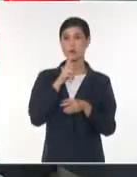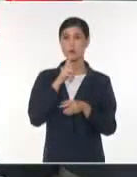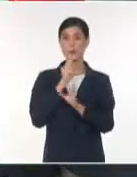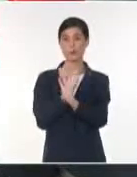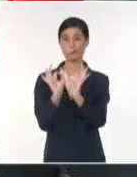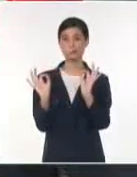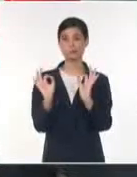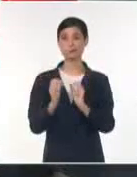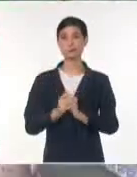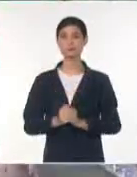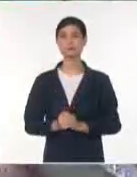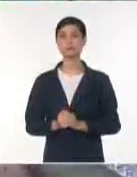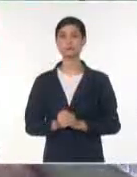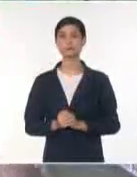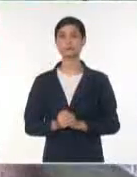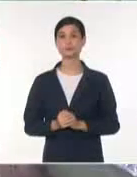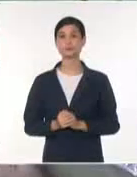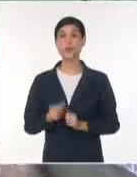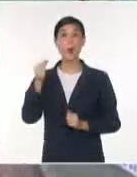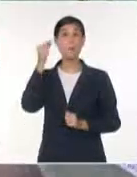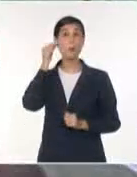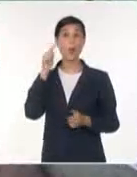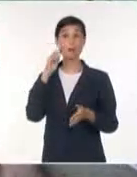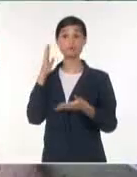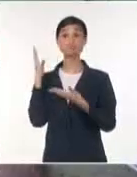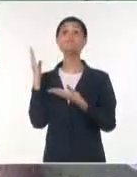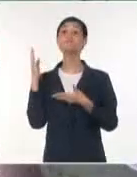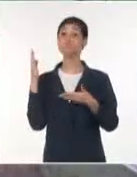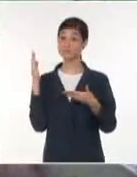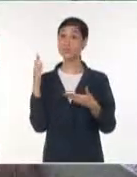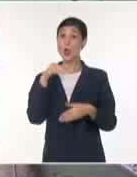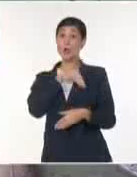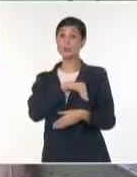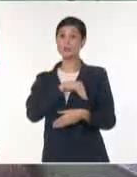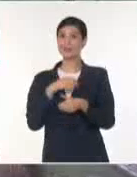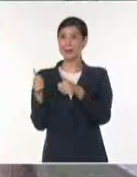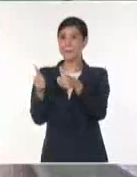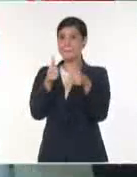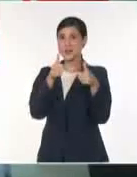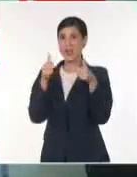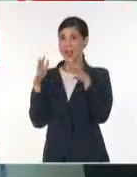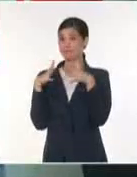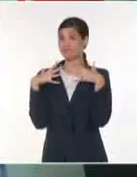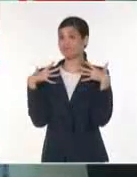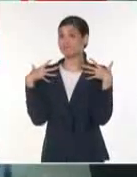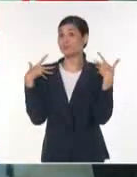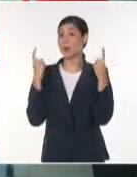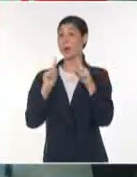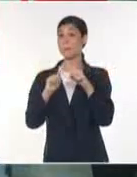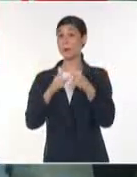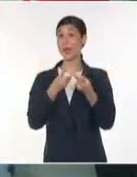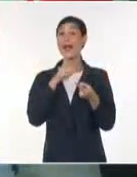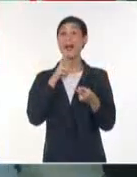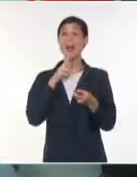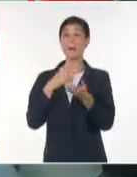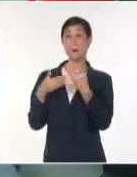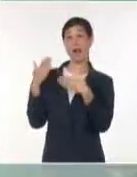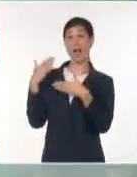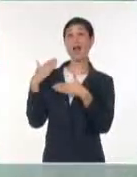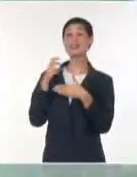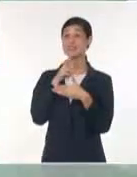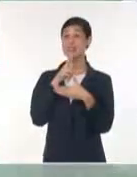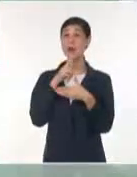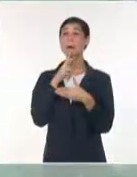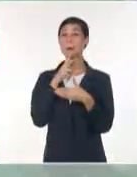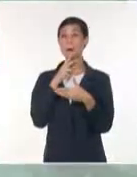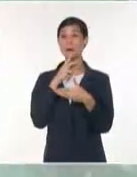Eloísa está satisfecha con el servicio de agua que ahora recibe en su casa, luego de años de dificultades. Desde las 5 de la mañana hasta